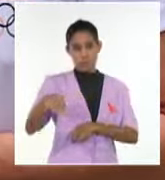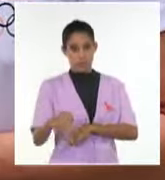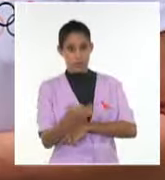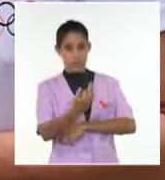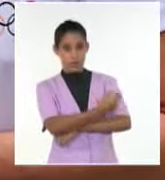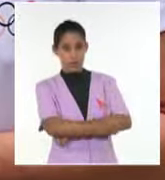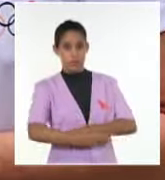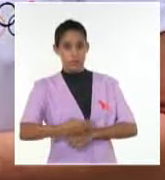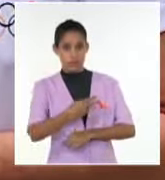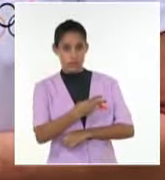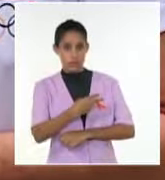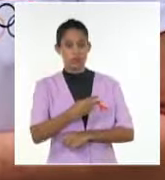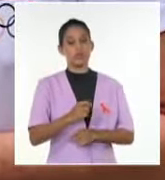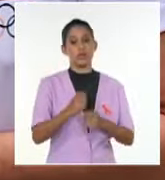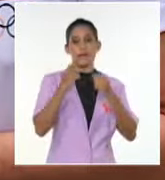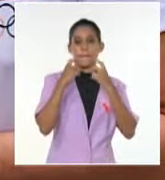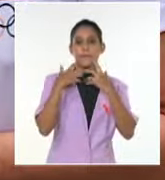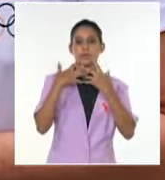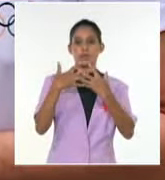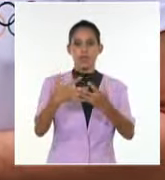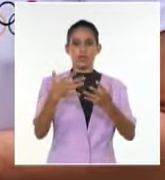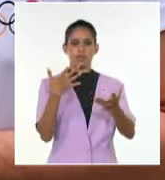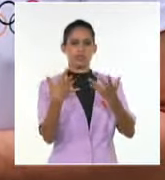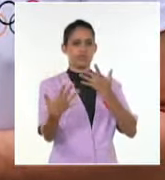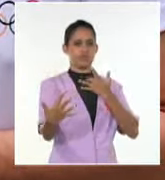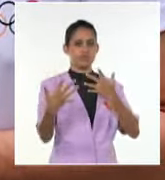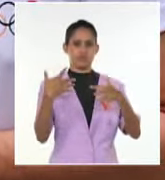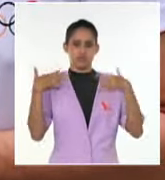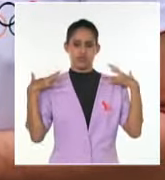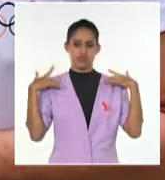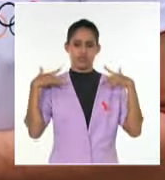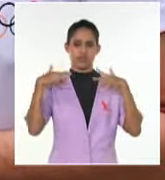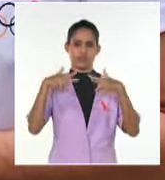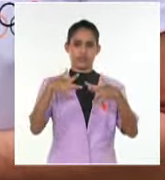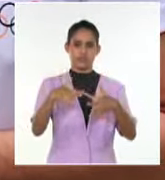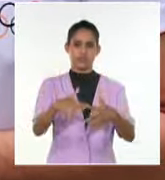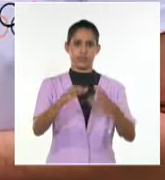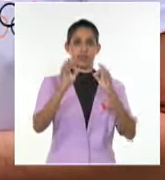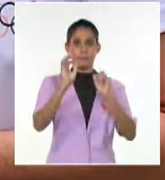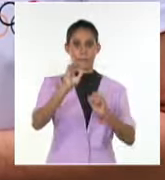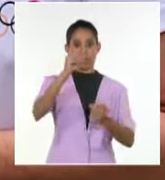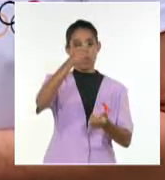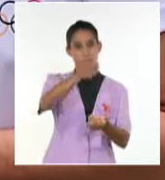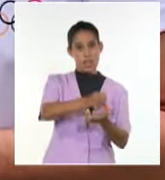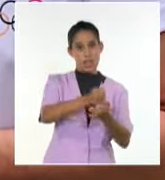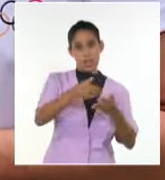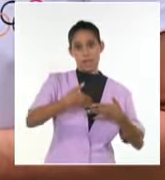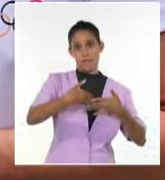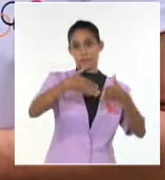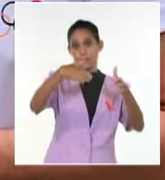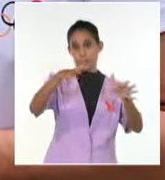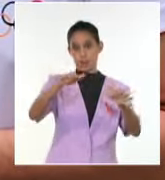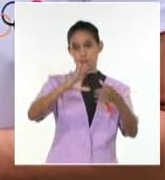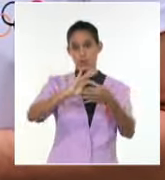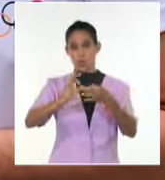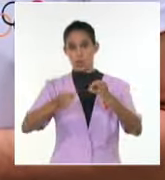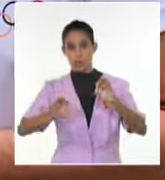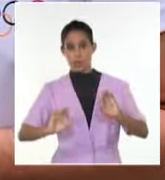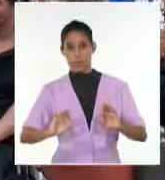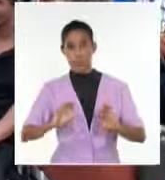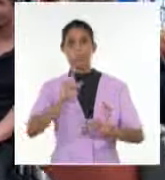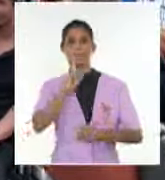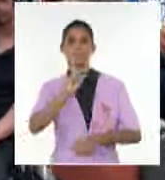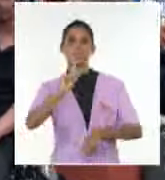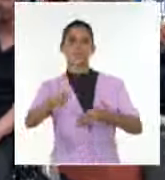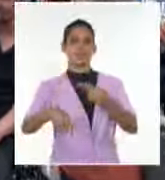va directo, tendrá que parar en un par de ocasiones antes de llegar oficialmente a la apertura de los Juegos en la jornada de este